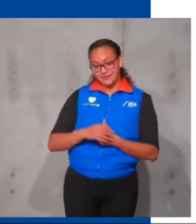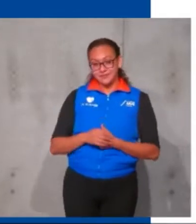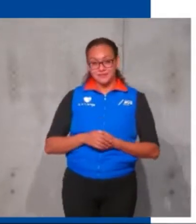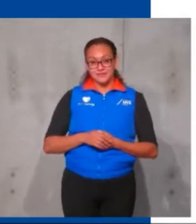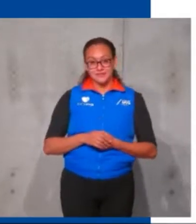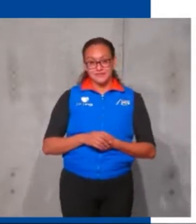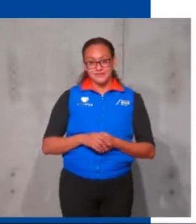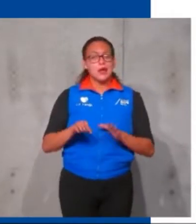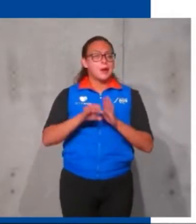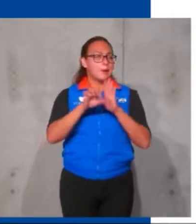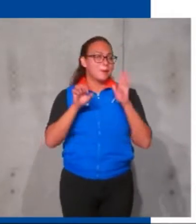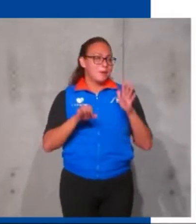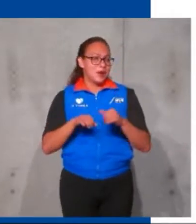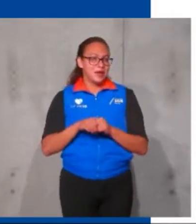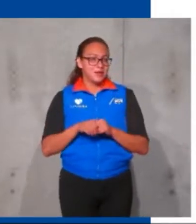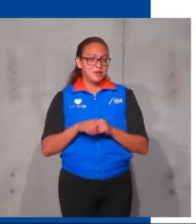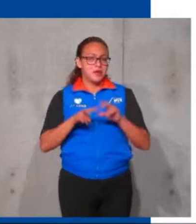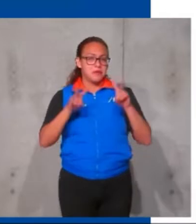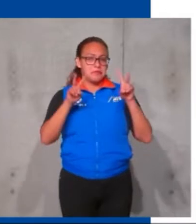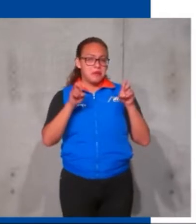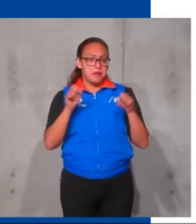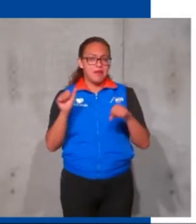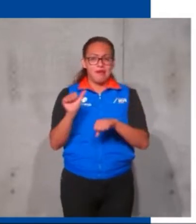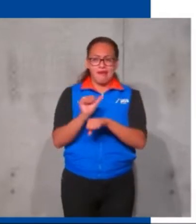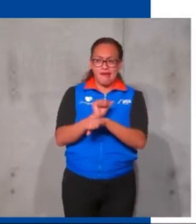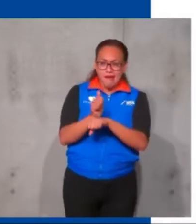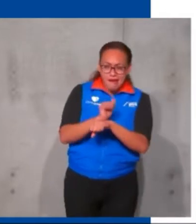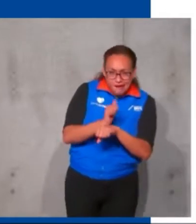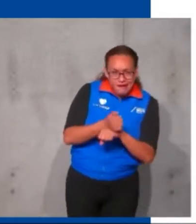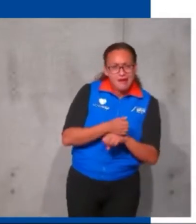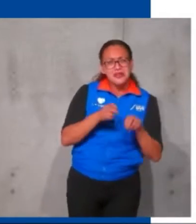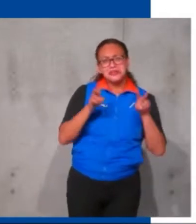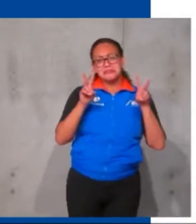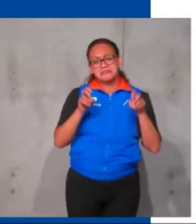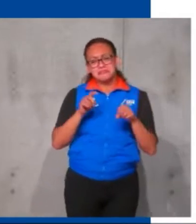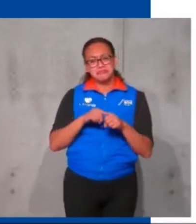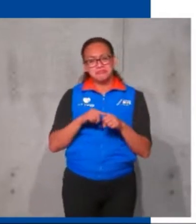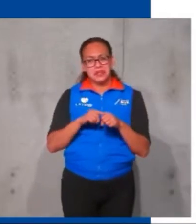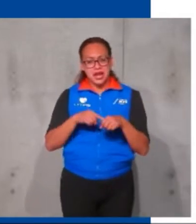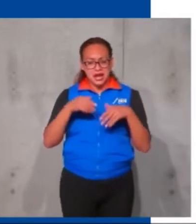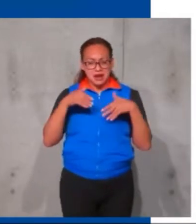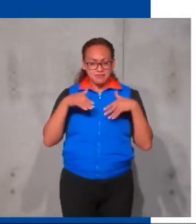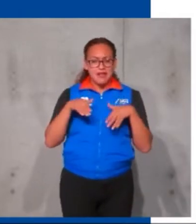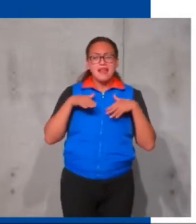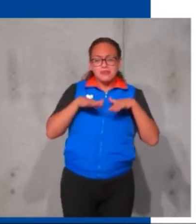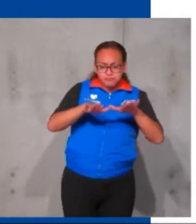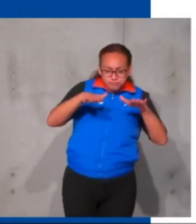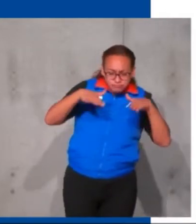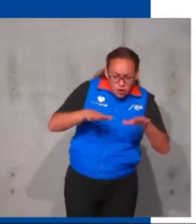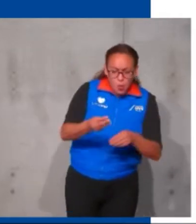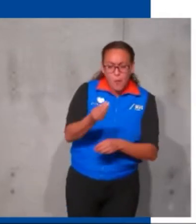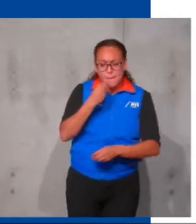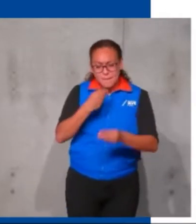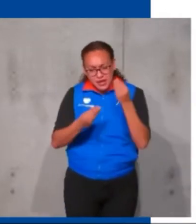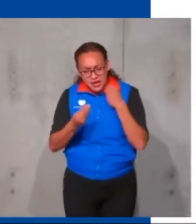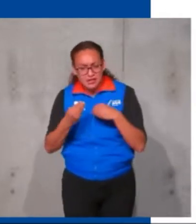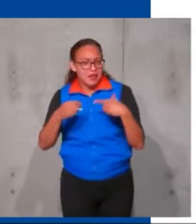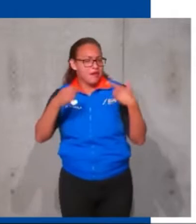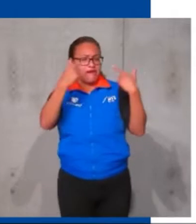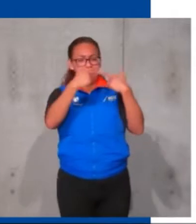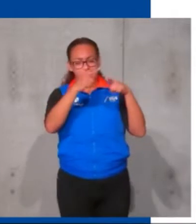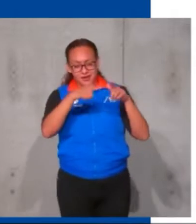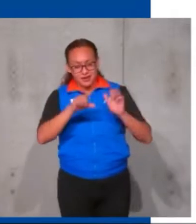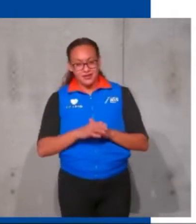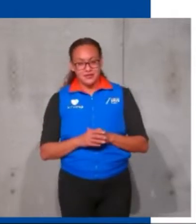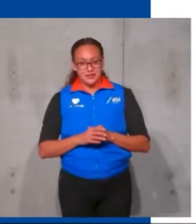de mi sector. O sea, hay para el sector automotriz, para el sector de la manufactura, para el